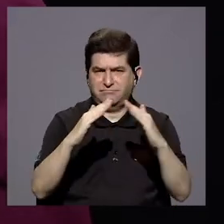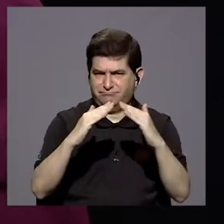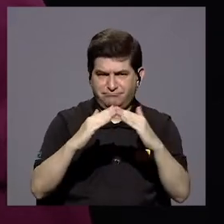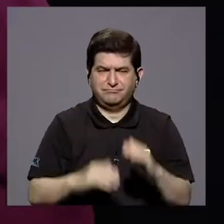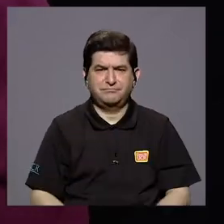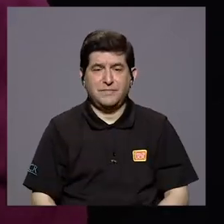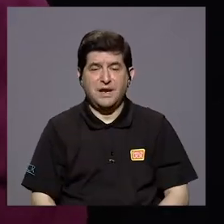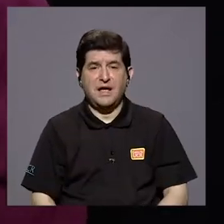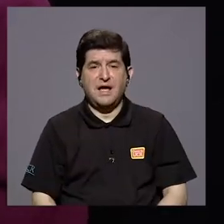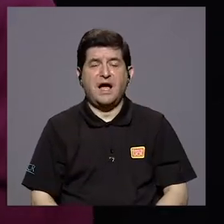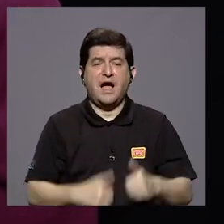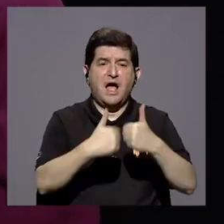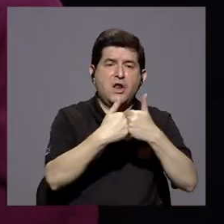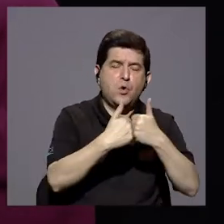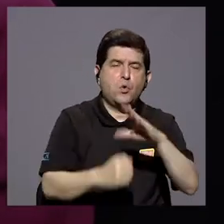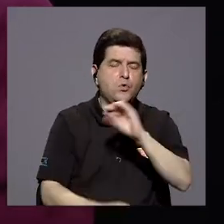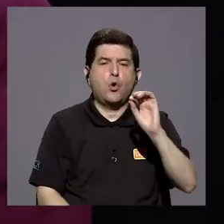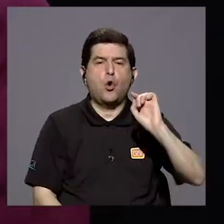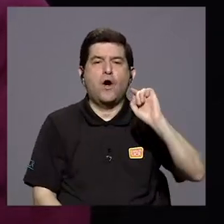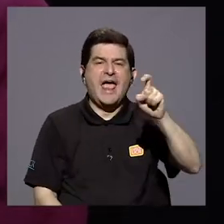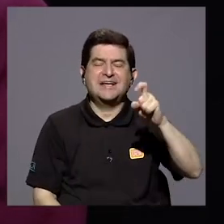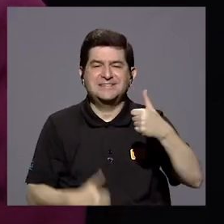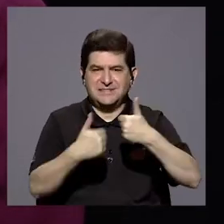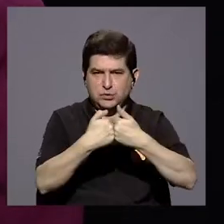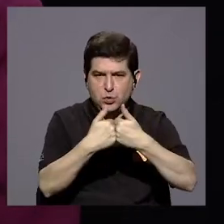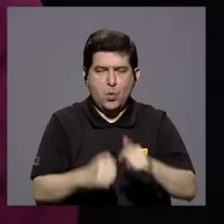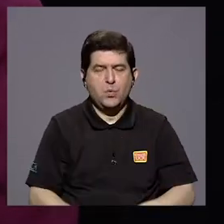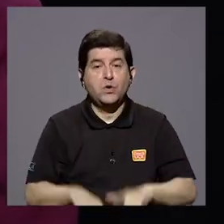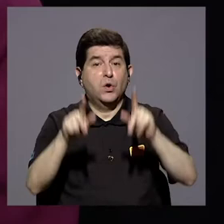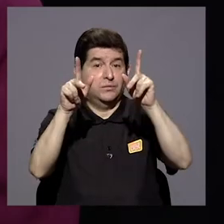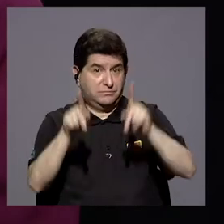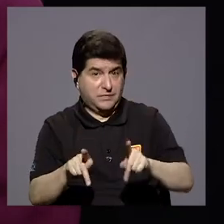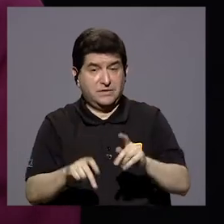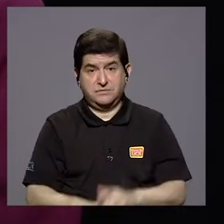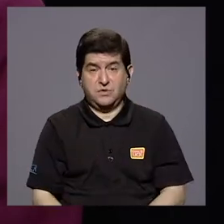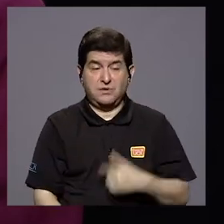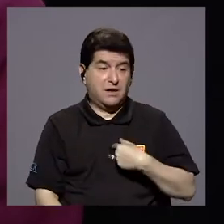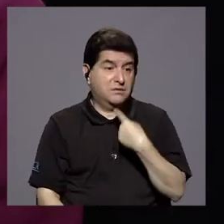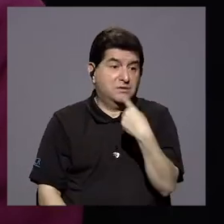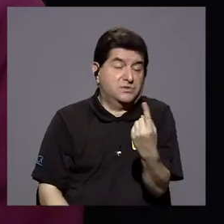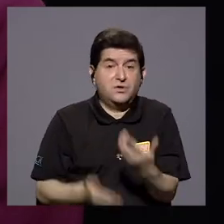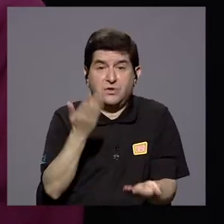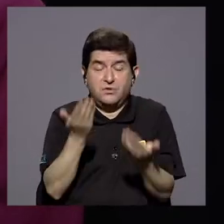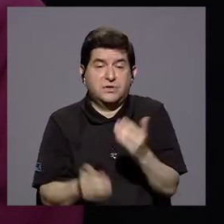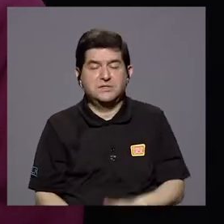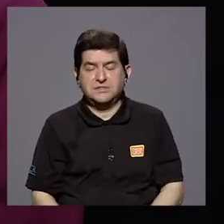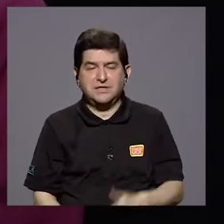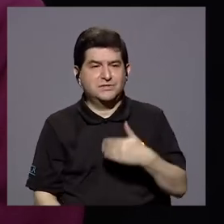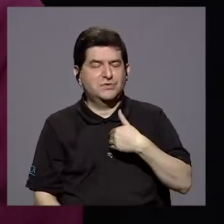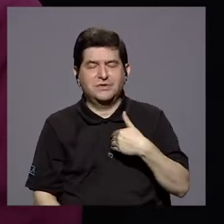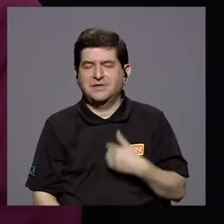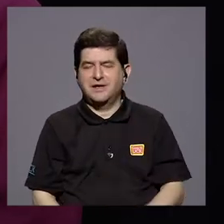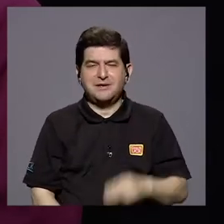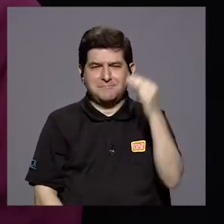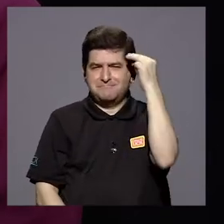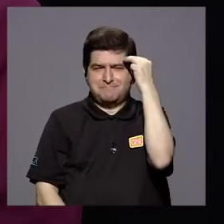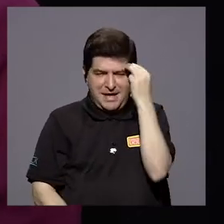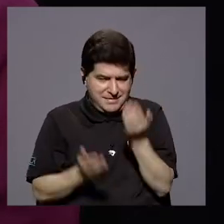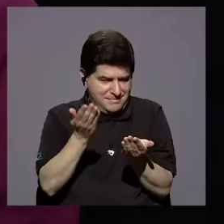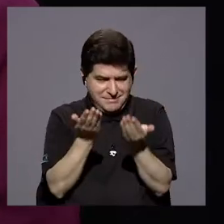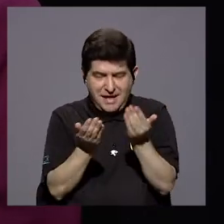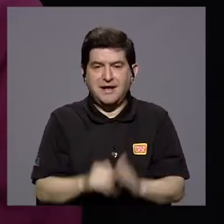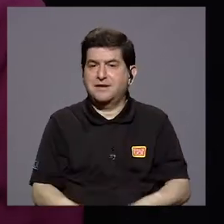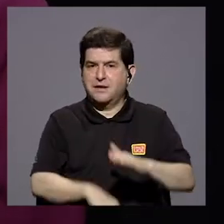el novio o sea ese exnovio, entonces hay gente que digo yo que no está equilibrada porque no permiten que los